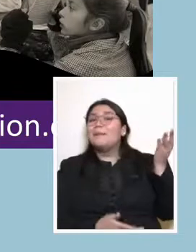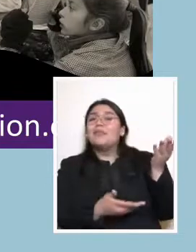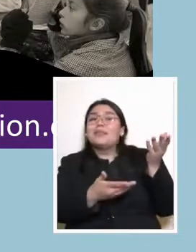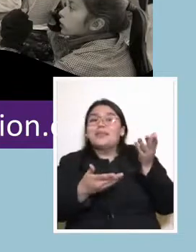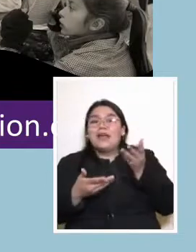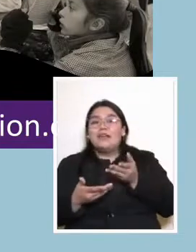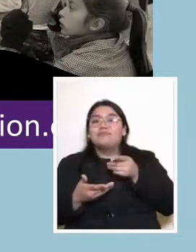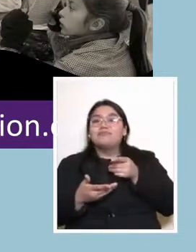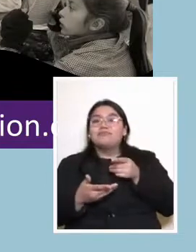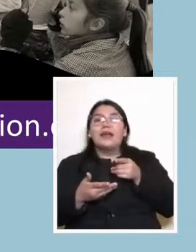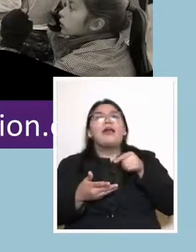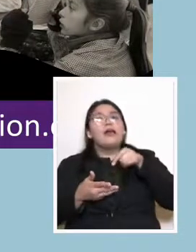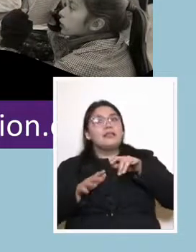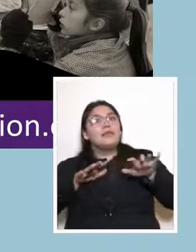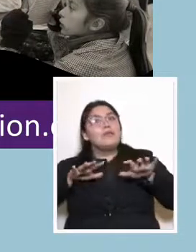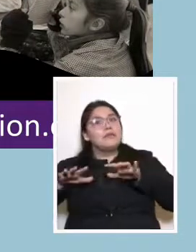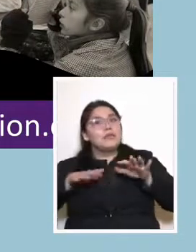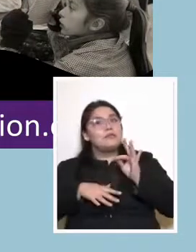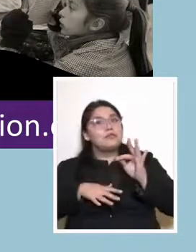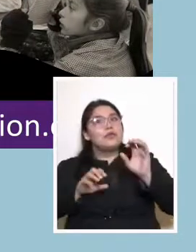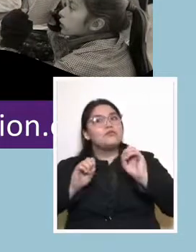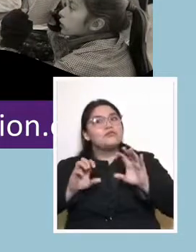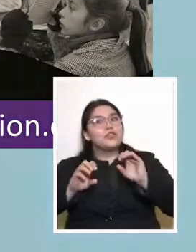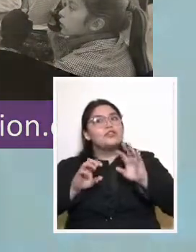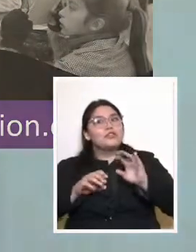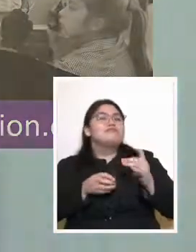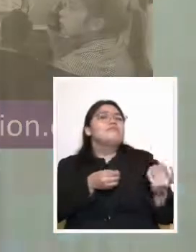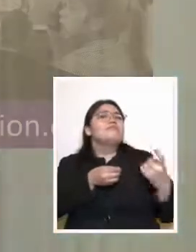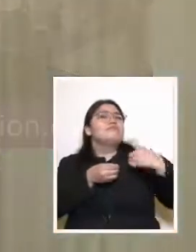este movimiento que es el que estamos promocionando. Muchas gracias.